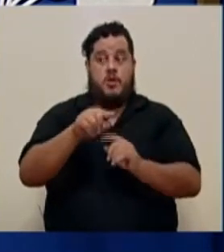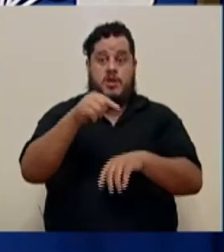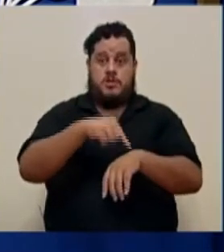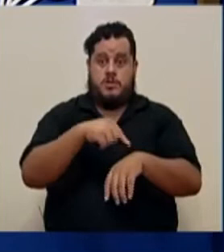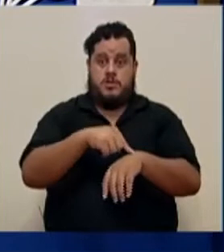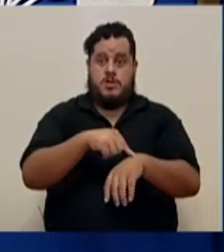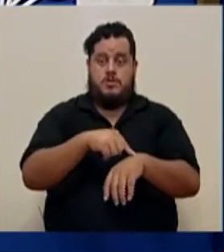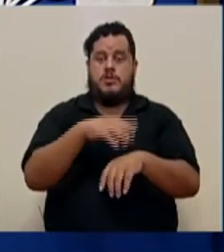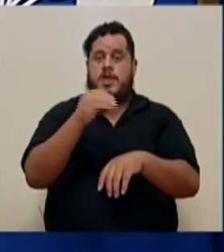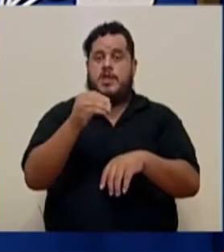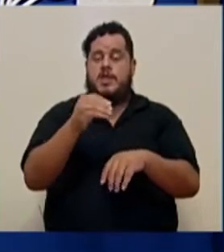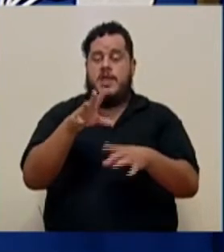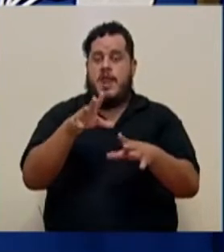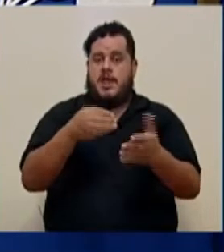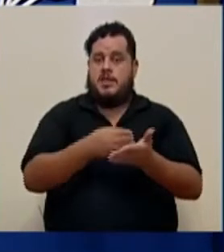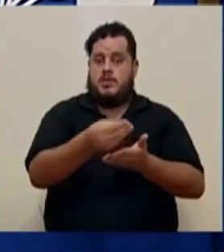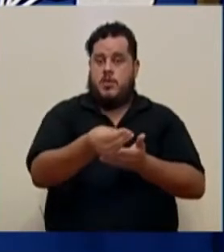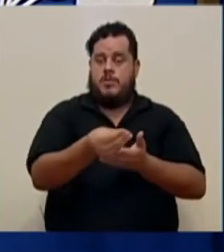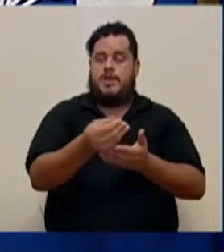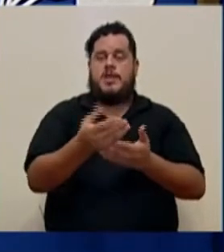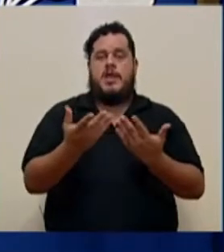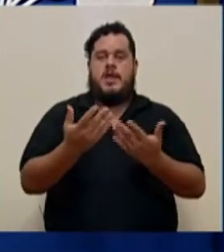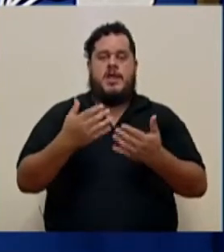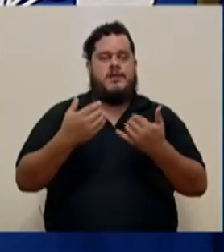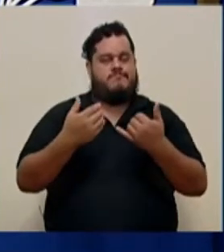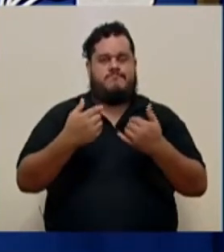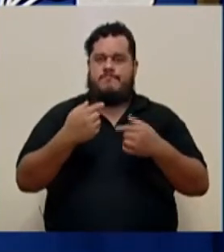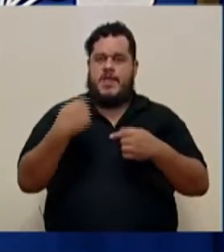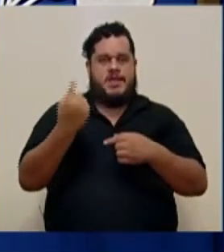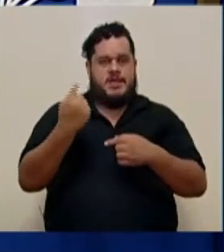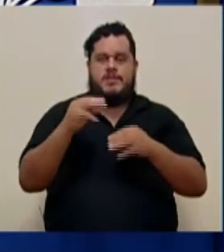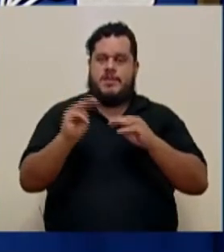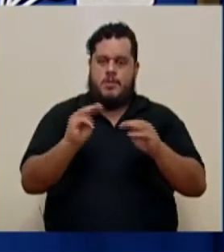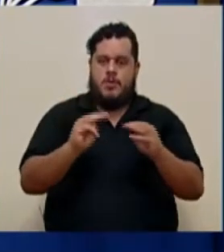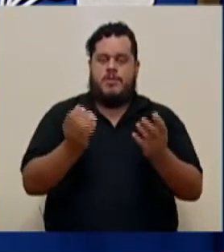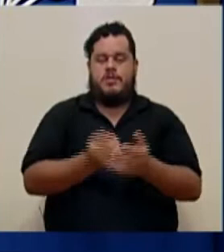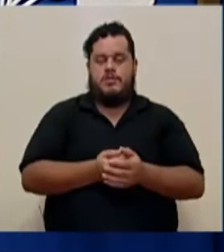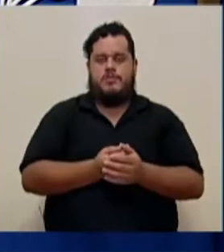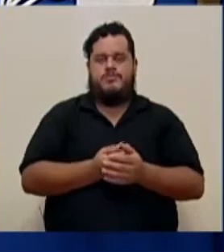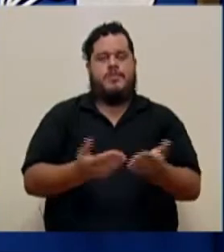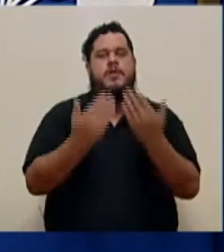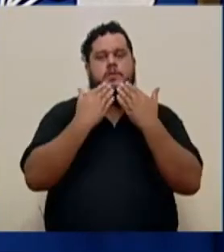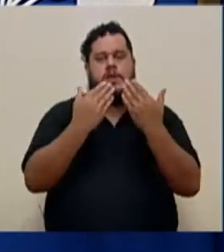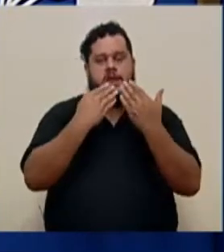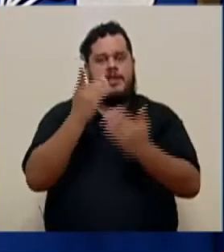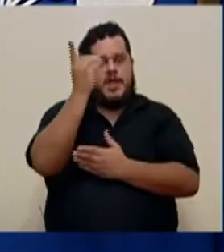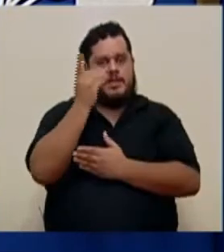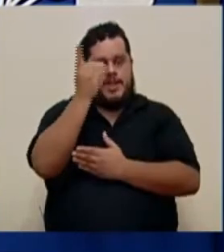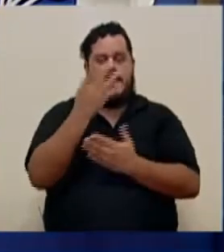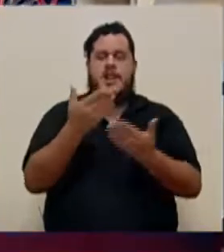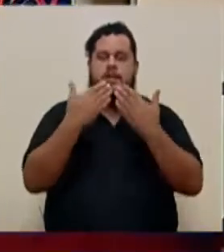tiempos y de las adquisiciones está en constante movimiento. Muchas gracias, don Daniel.